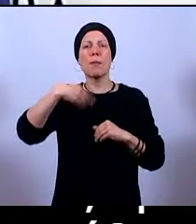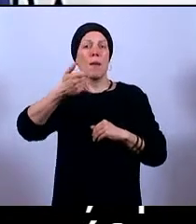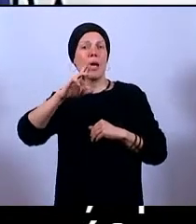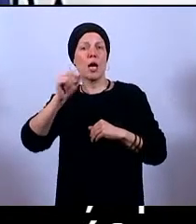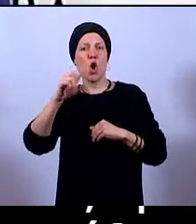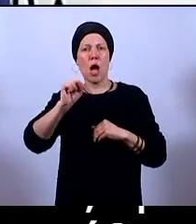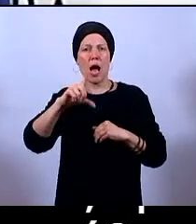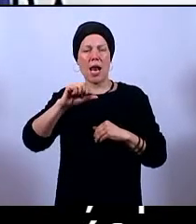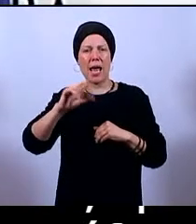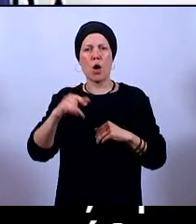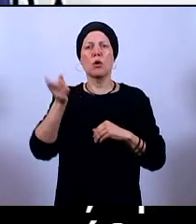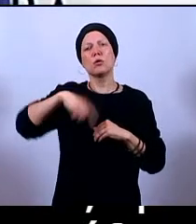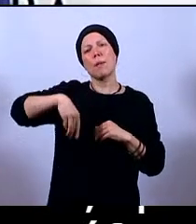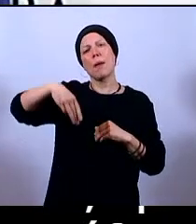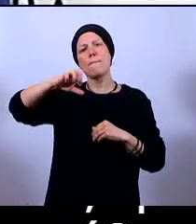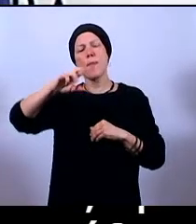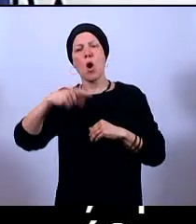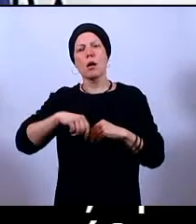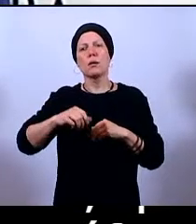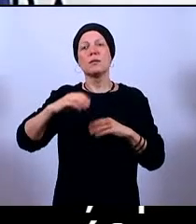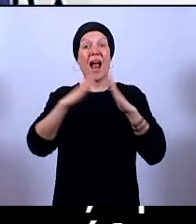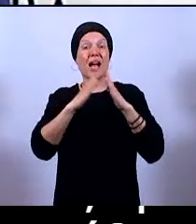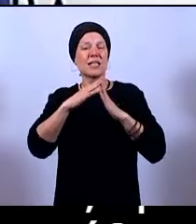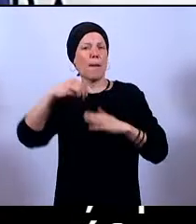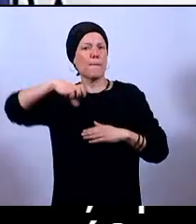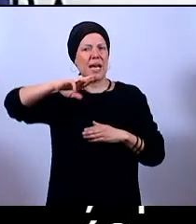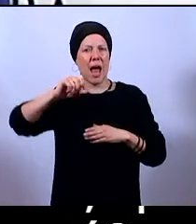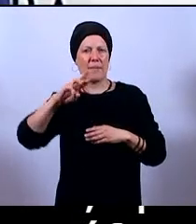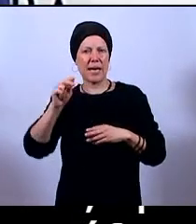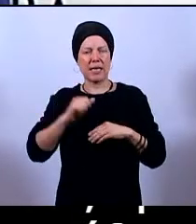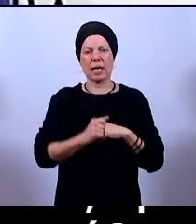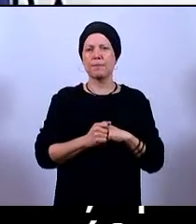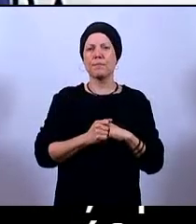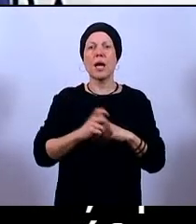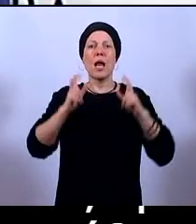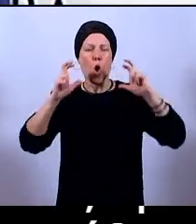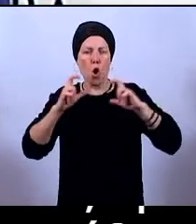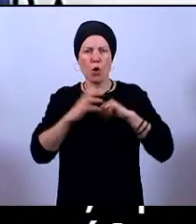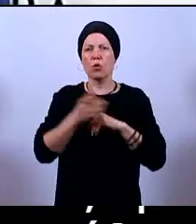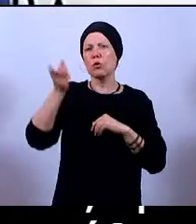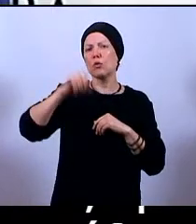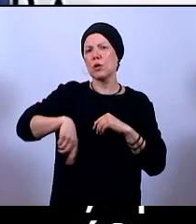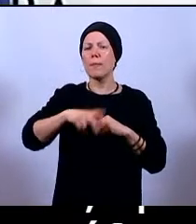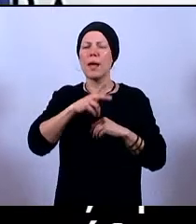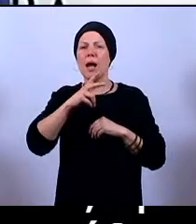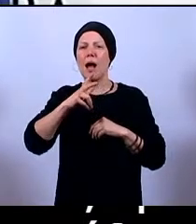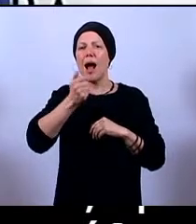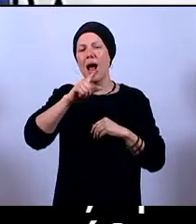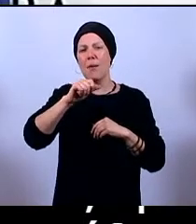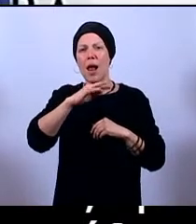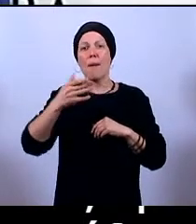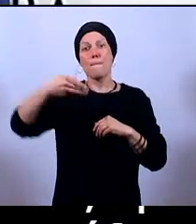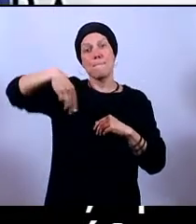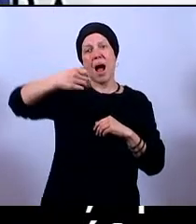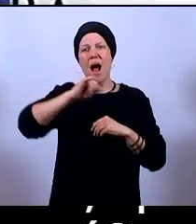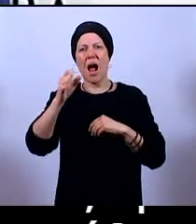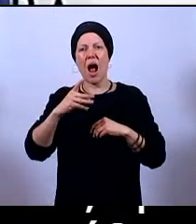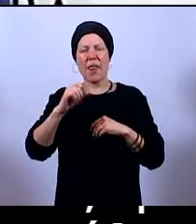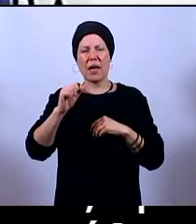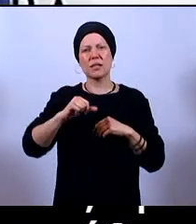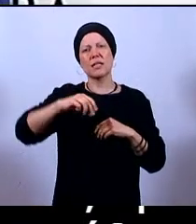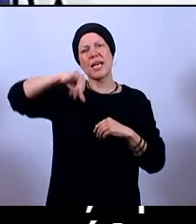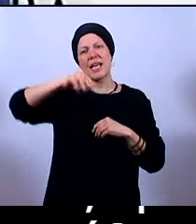Berrocalejo, Bonal de Ibor, Casas de Mirabete, Casa Tejada, El Gordo, Higuera de Albalaz, Majadas, Mesas de